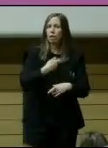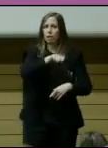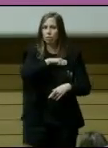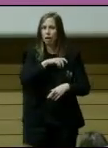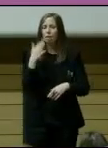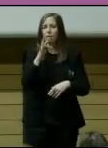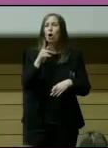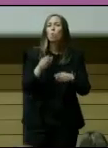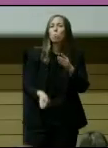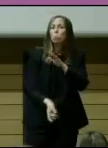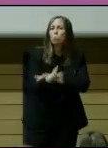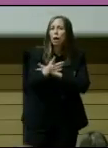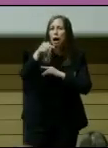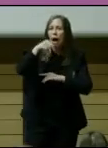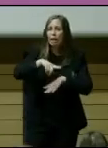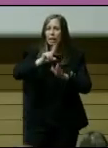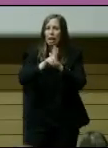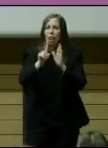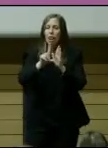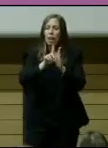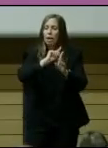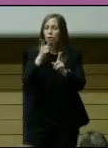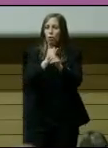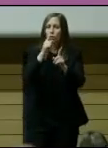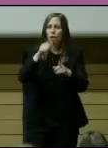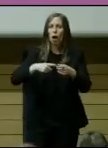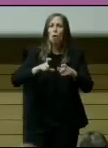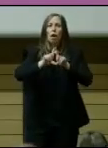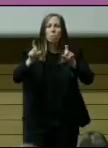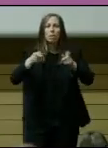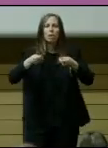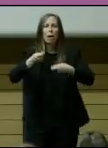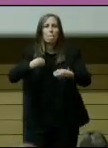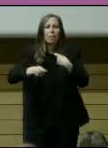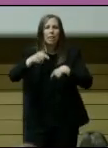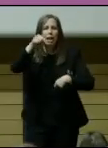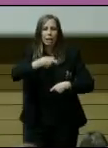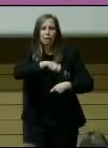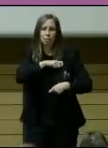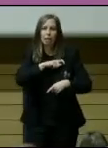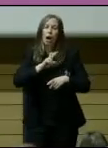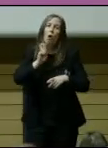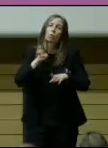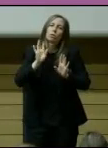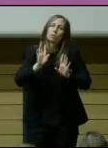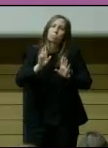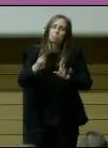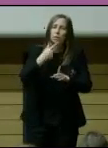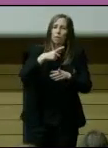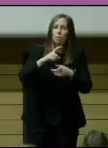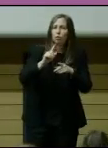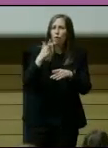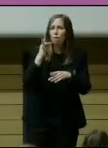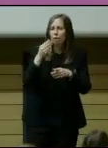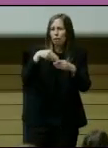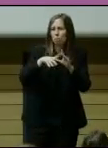que se esté produciendo fentanilo de manera ilícita o lo estén mercadeando las bandas criminales? Otra cosita son las desviaciones de los fármacos del fentanilo, pero